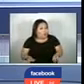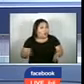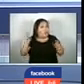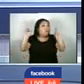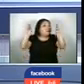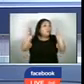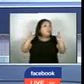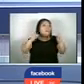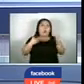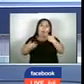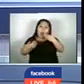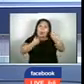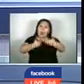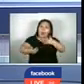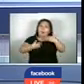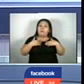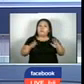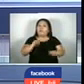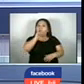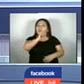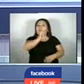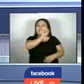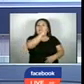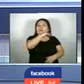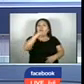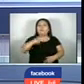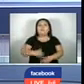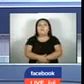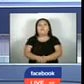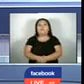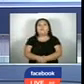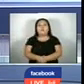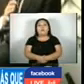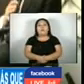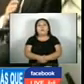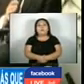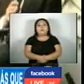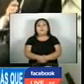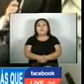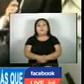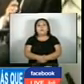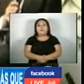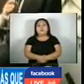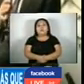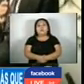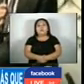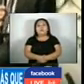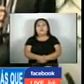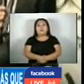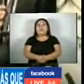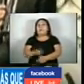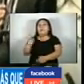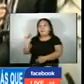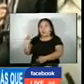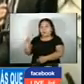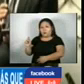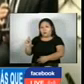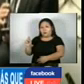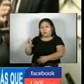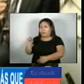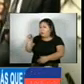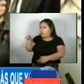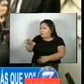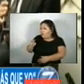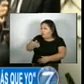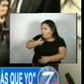sucedieron los hechos ante un medio televisivo de ese país. Estas declaraciones forman parte de